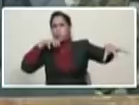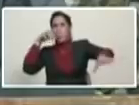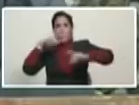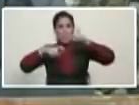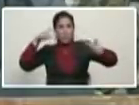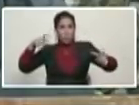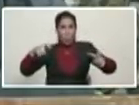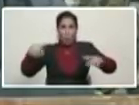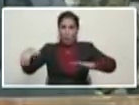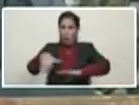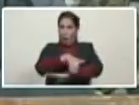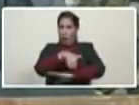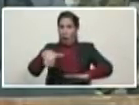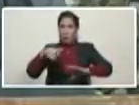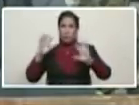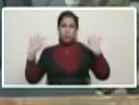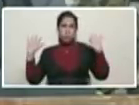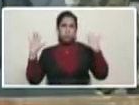calle.